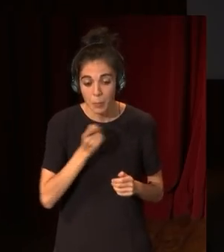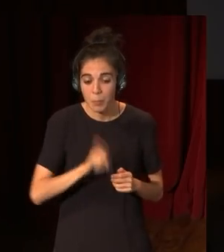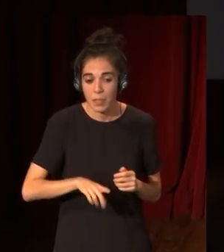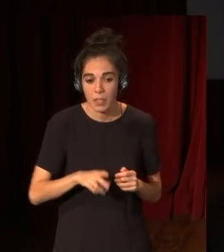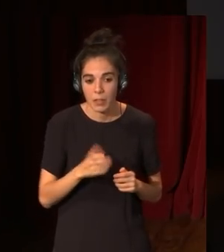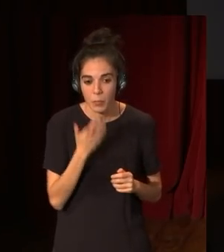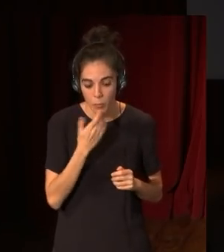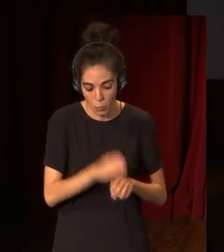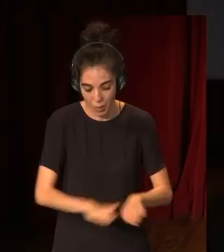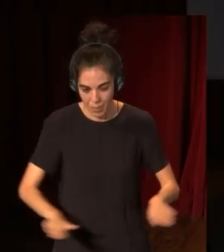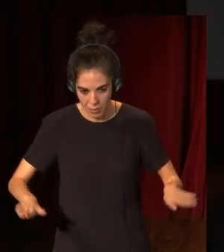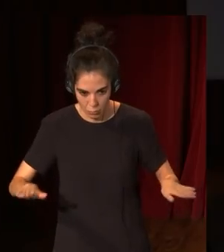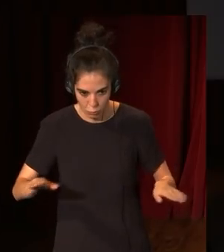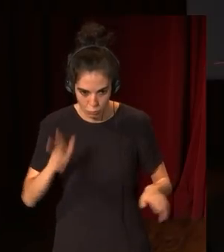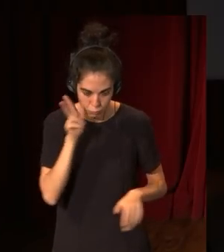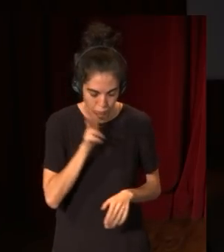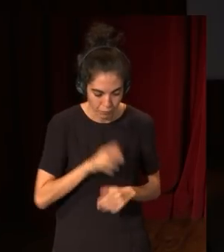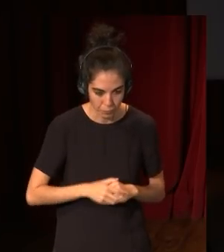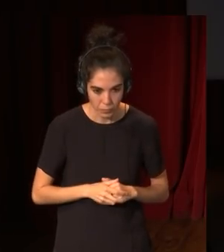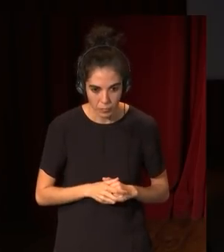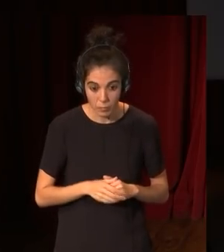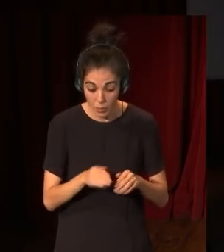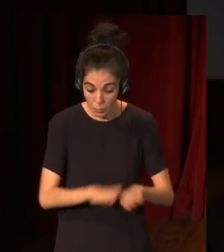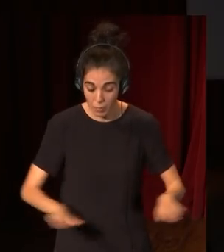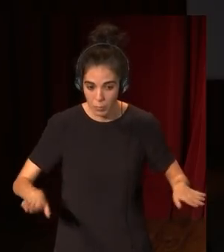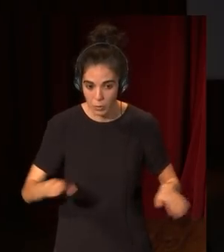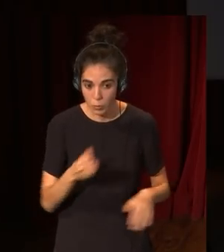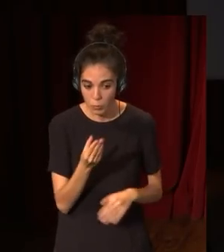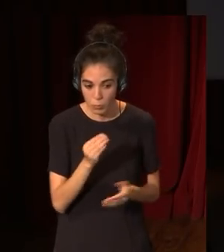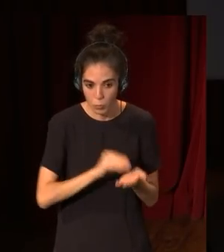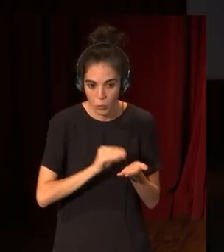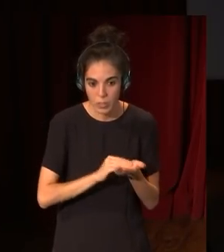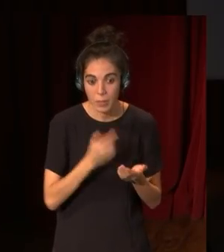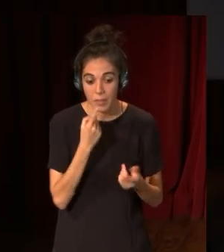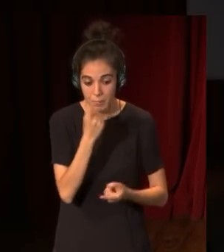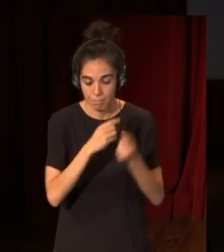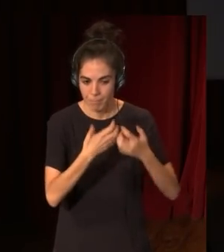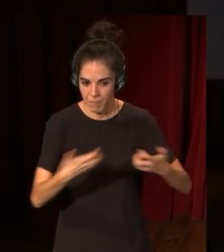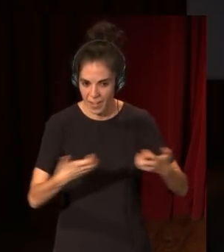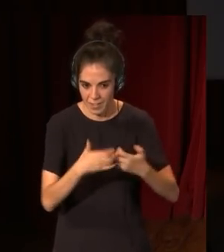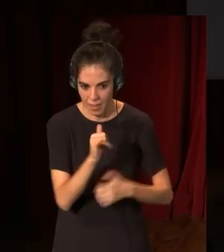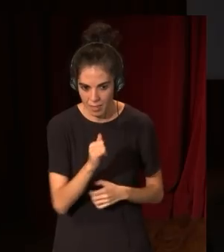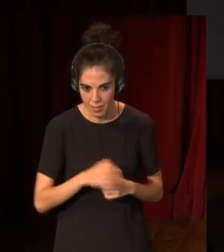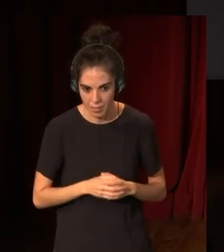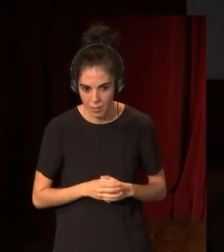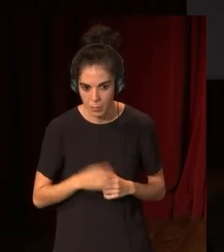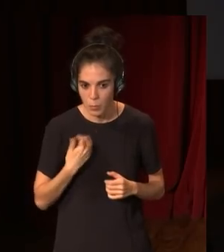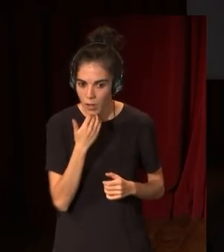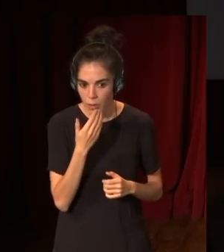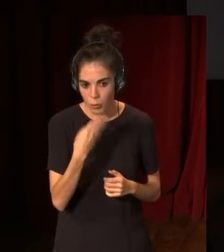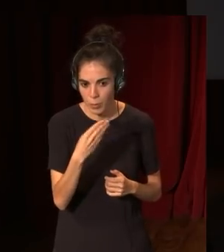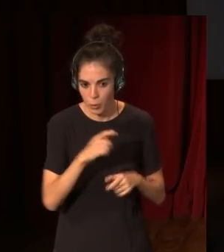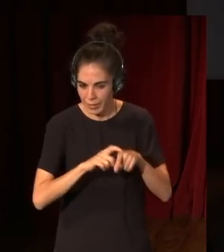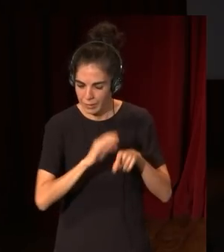tradición de manises estos pavimentos muchas veces bermejo introduce inscripciones otro elemento particular de sus composiciones